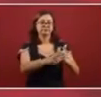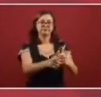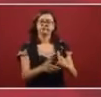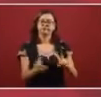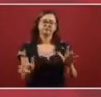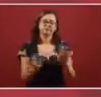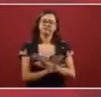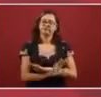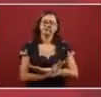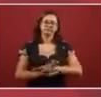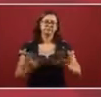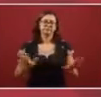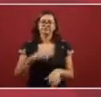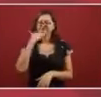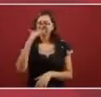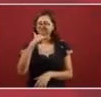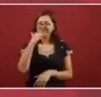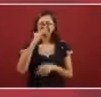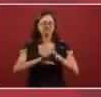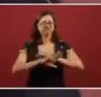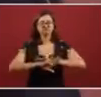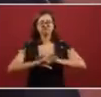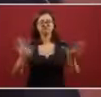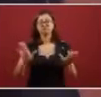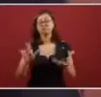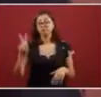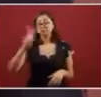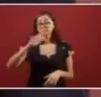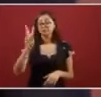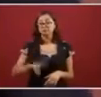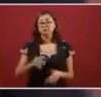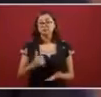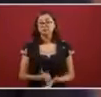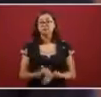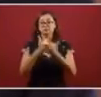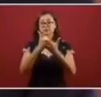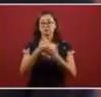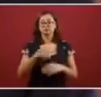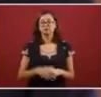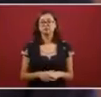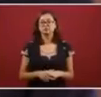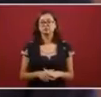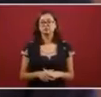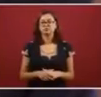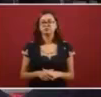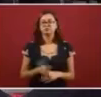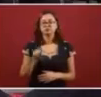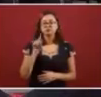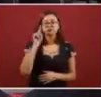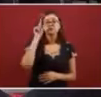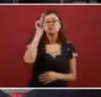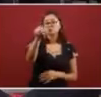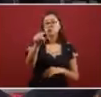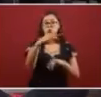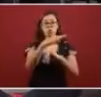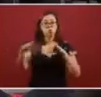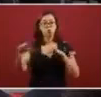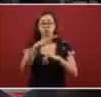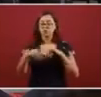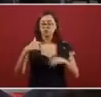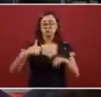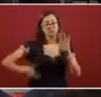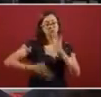y mucho menos la corrupción. Entonces, sí ayuda mucho. Le voy a dar la palabra a ella y me tengo que ir porque si no ya no